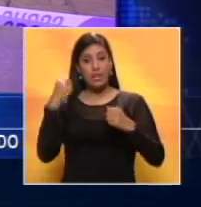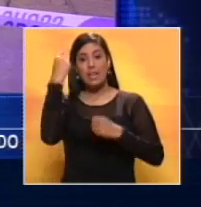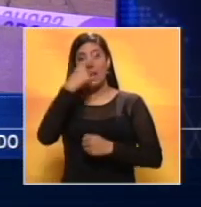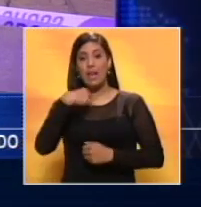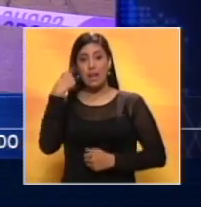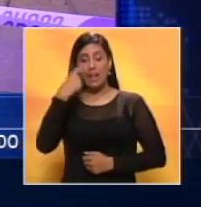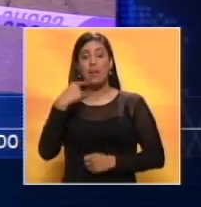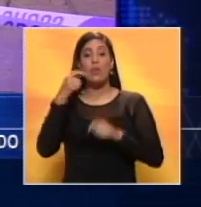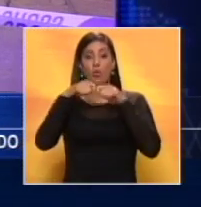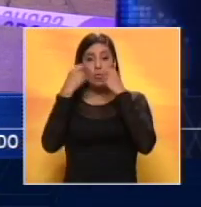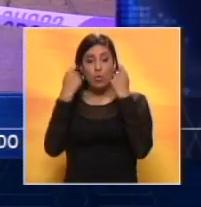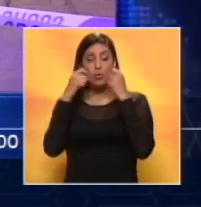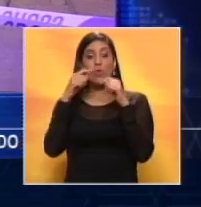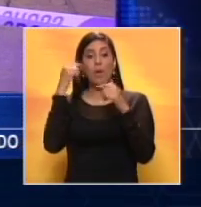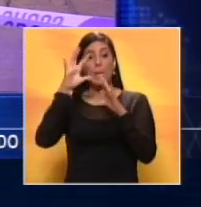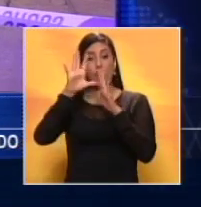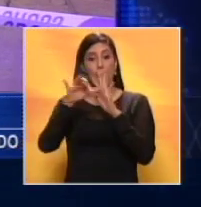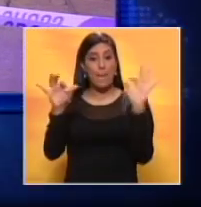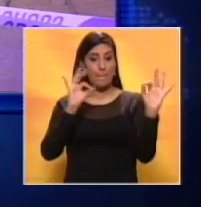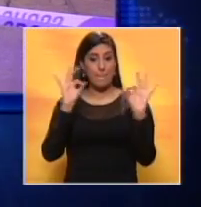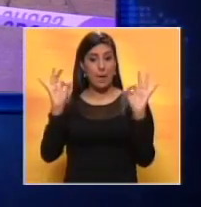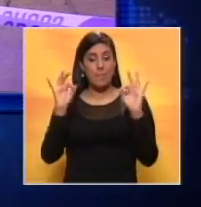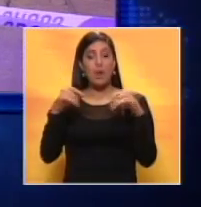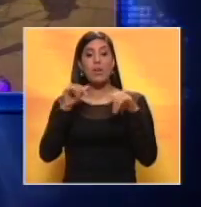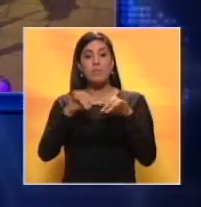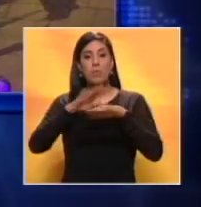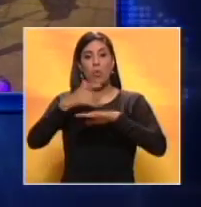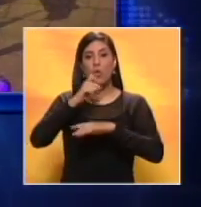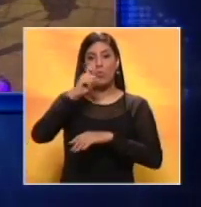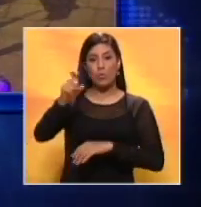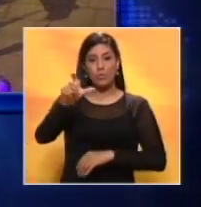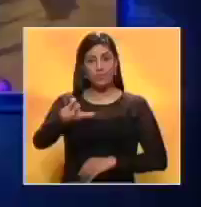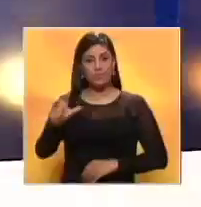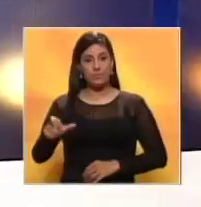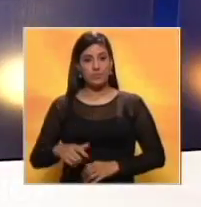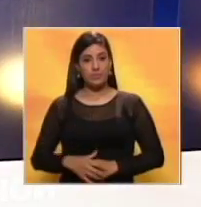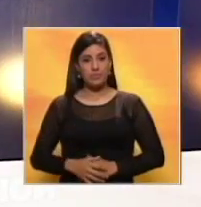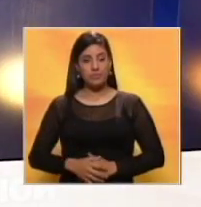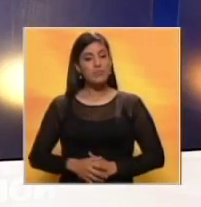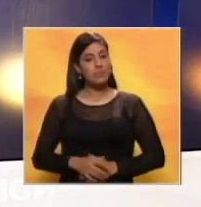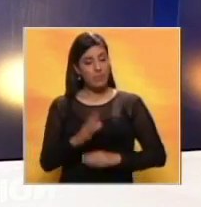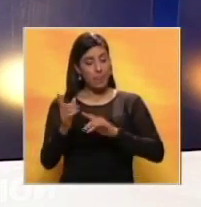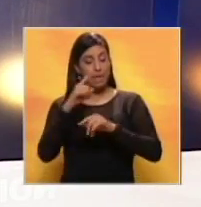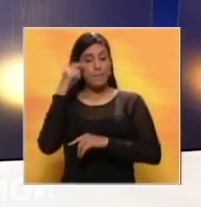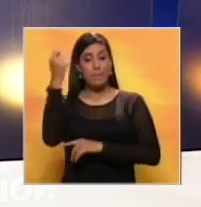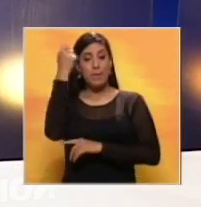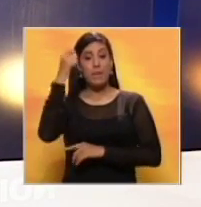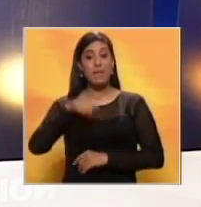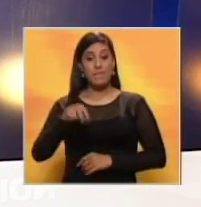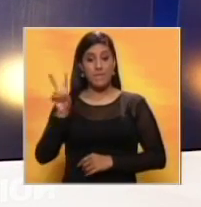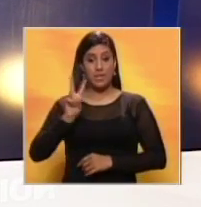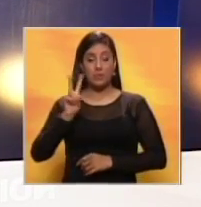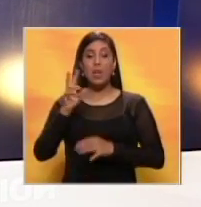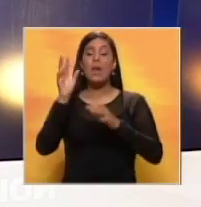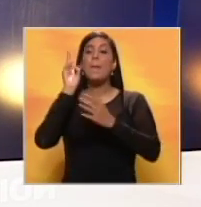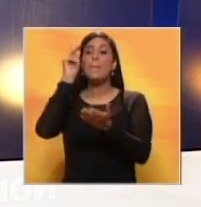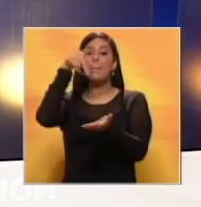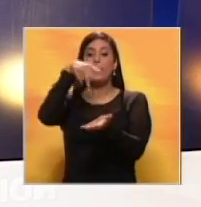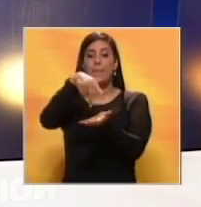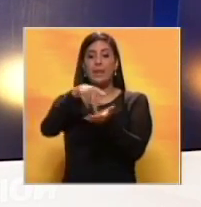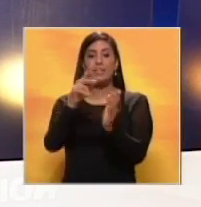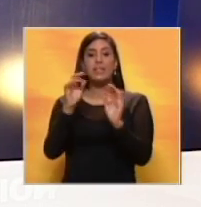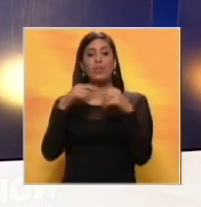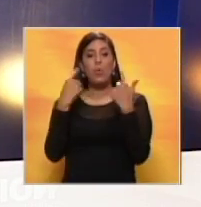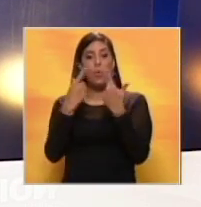rostro. Según la policía, el robo sería el móvil del hecho. Por primera vez, Venezuela dirá presente en